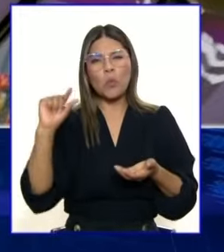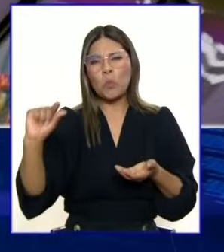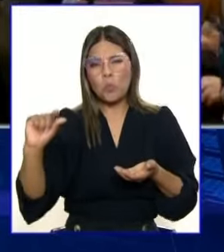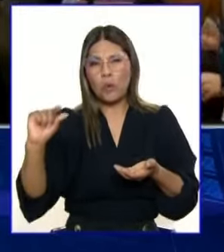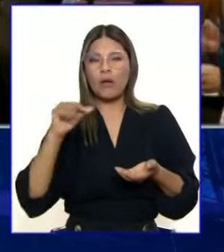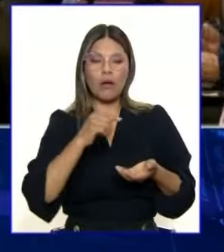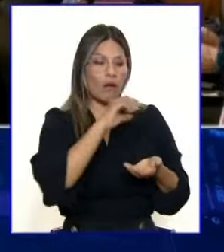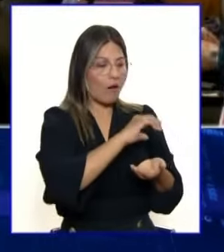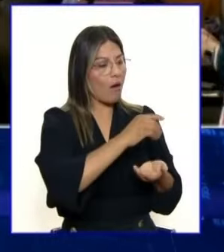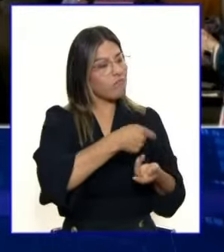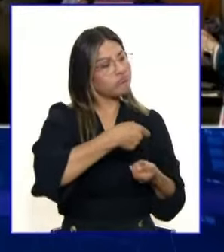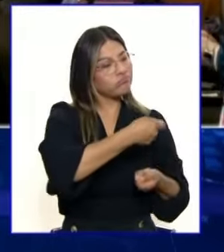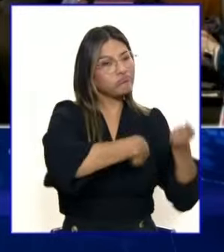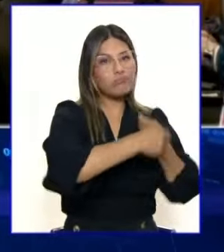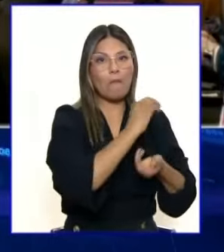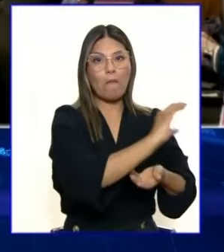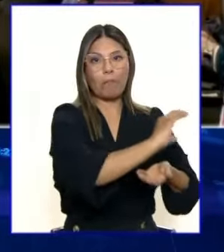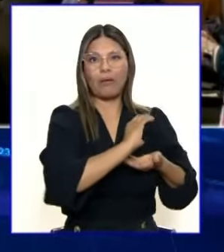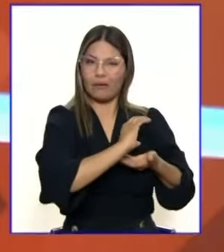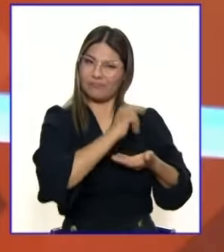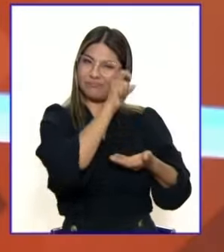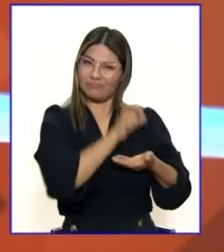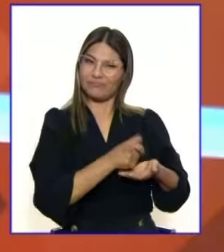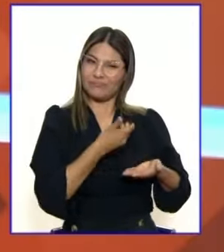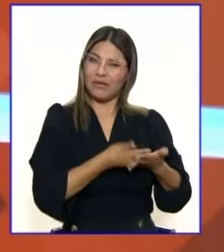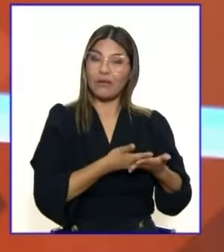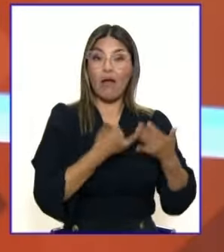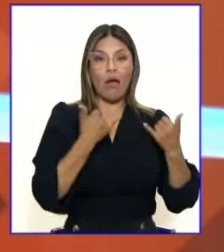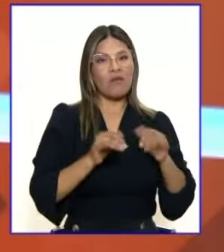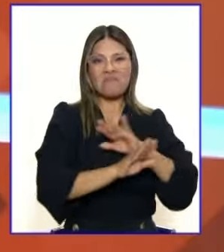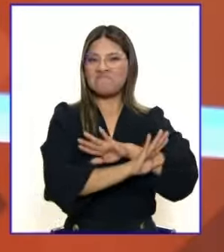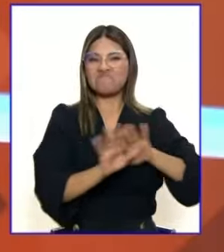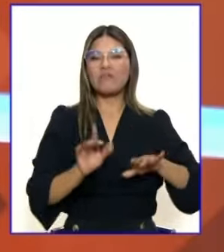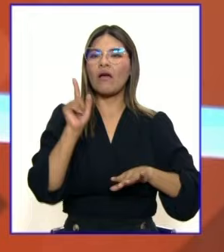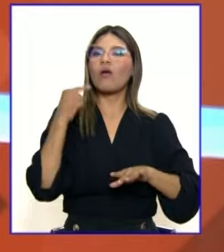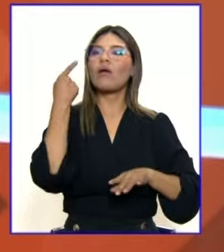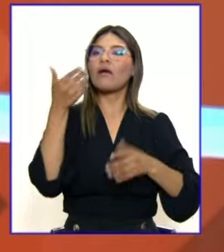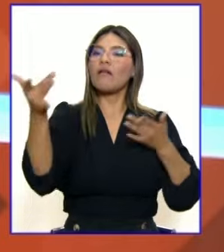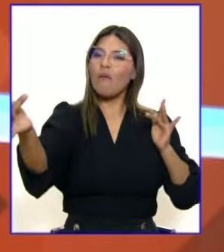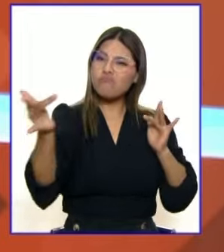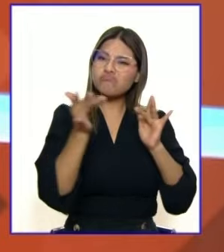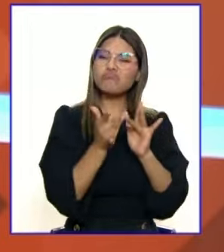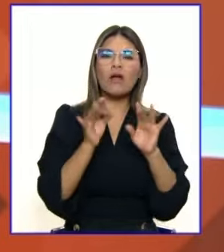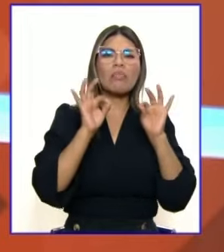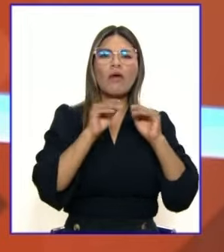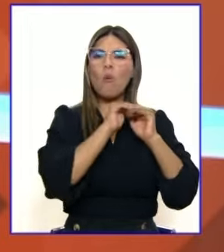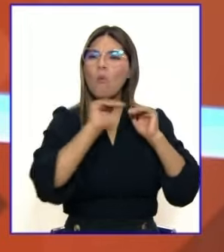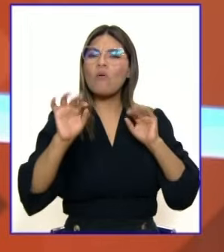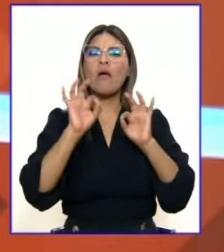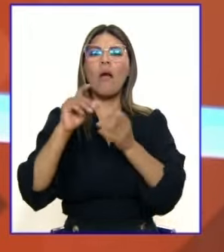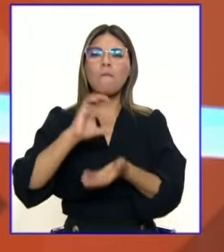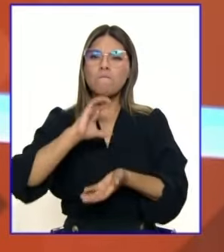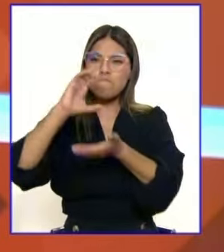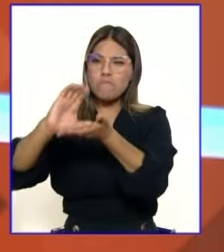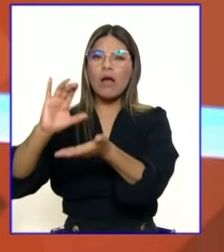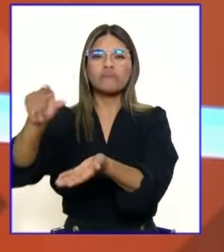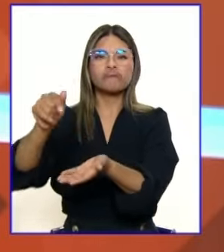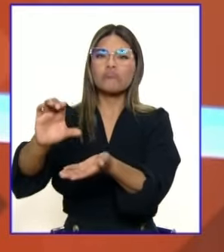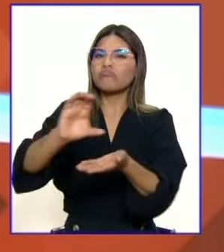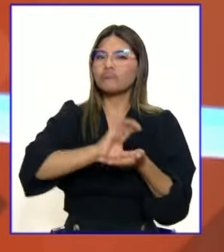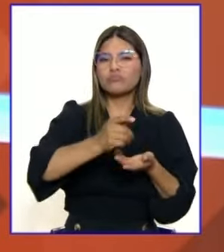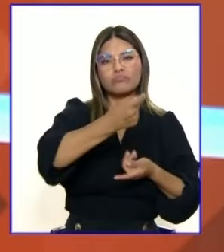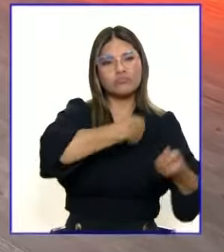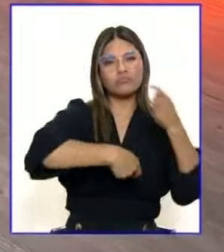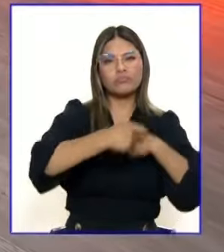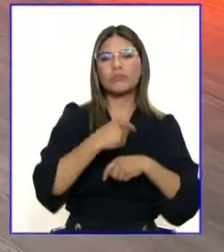extraídos de las ventas. No, ahora el comerciante de alguna forma está empoderado para poder generar justamente un negocio mucho más flexible, mucho más propio y